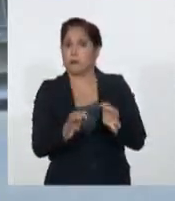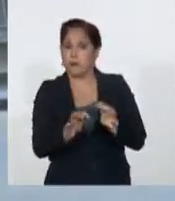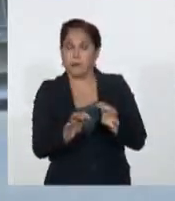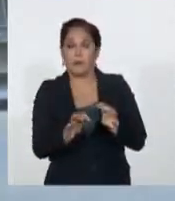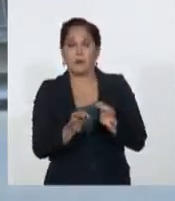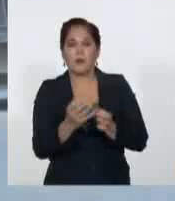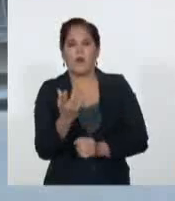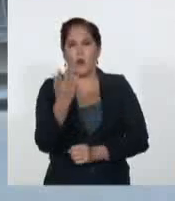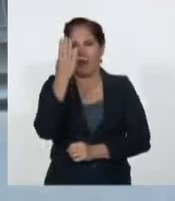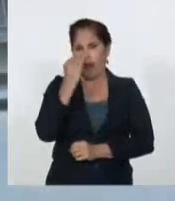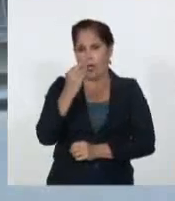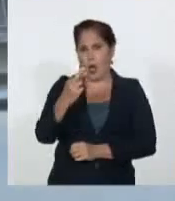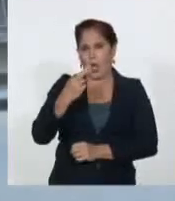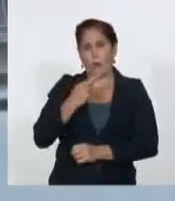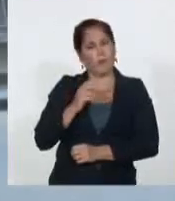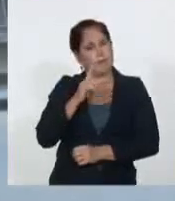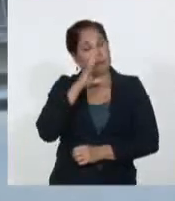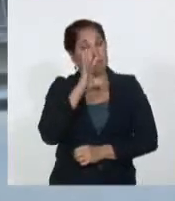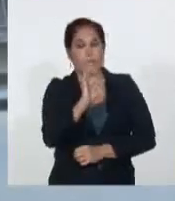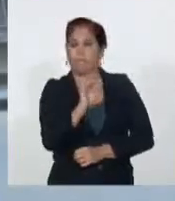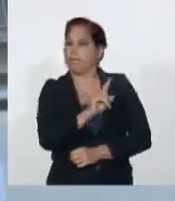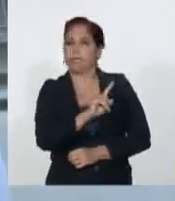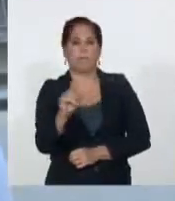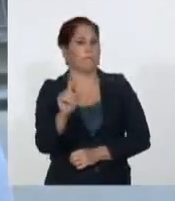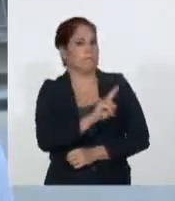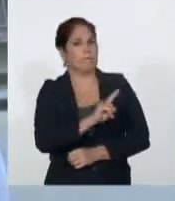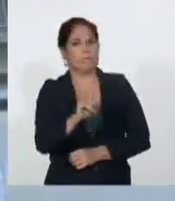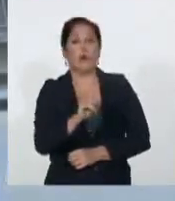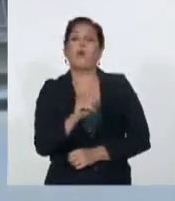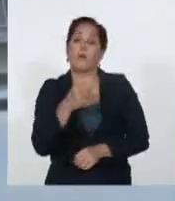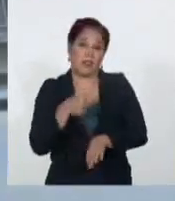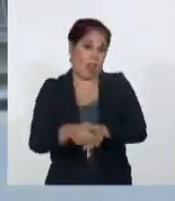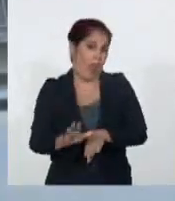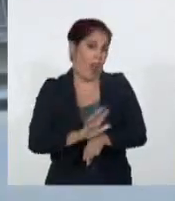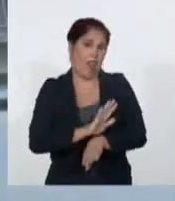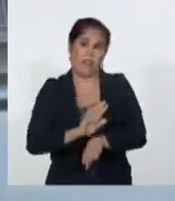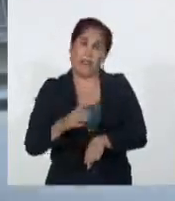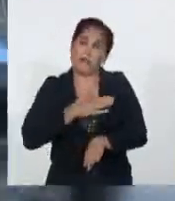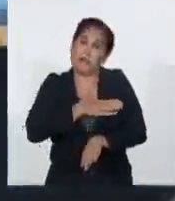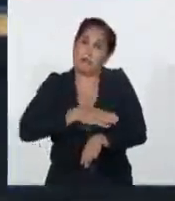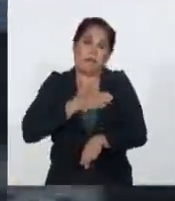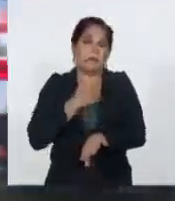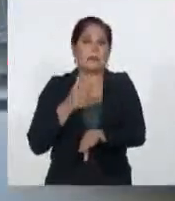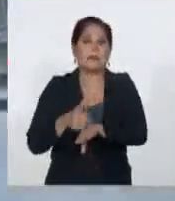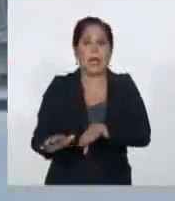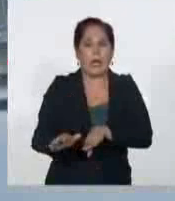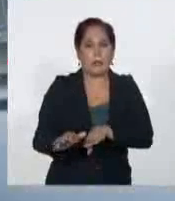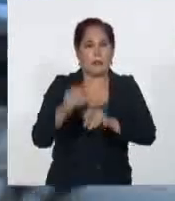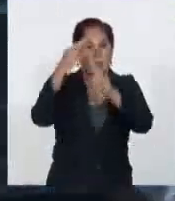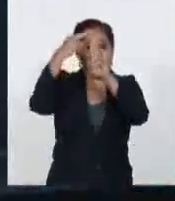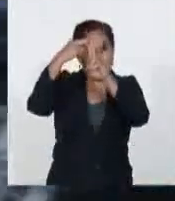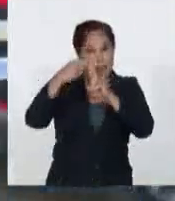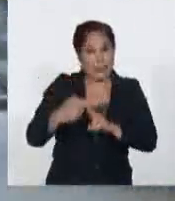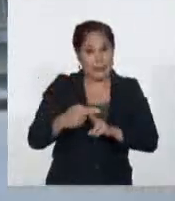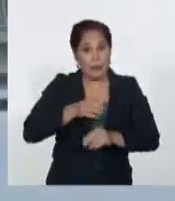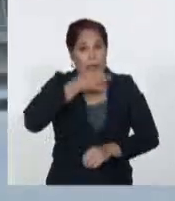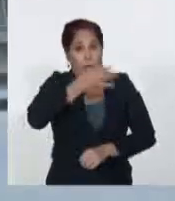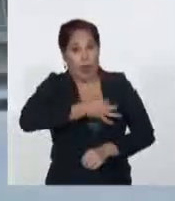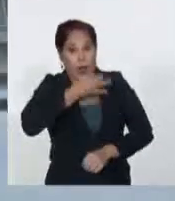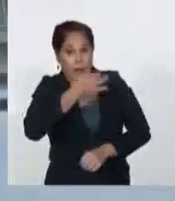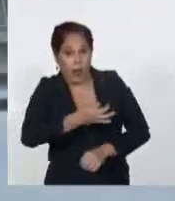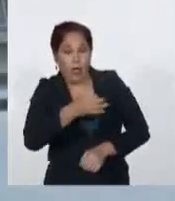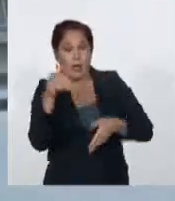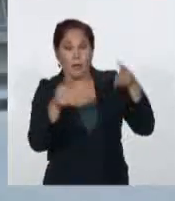han dado como respuesta la negativa teniendo en cuenta de que Efectivamente es muy tarde y la lista de oradores y participantes